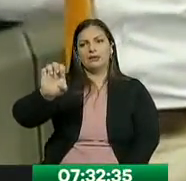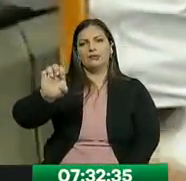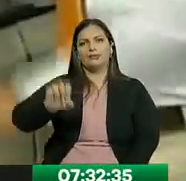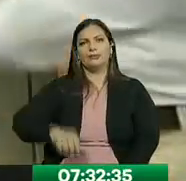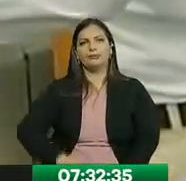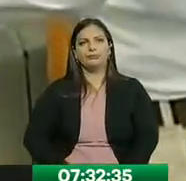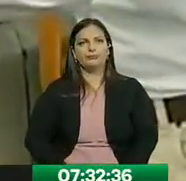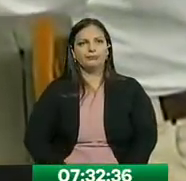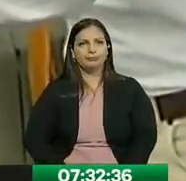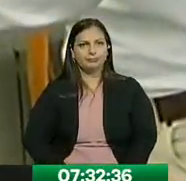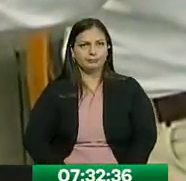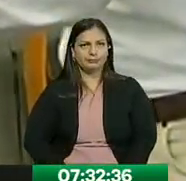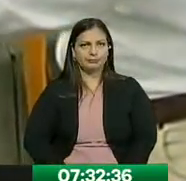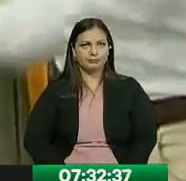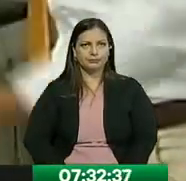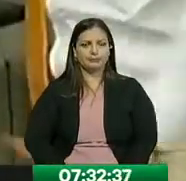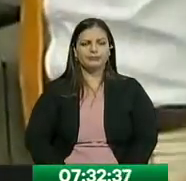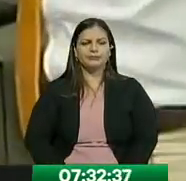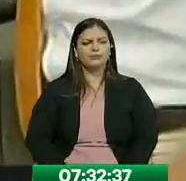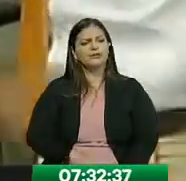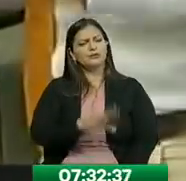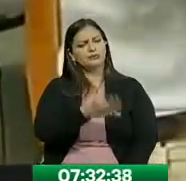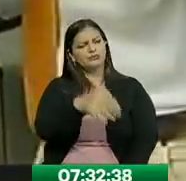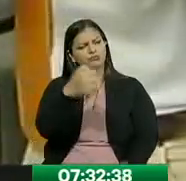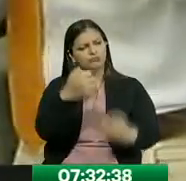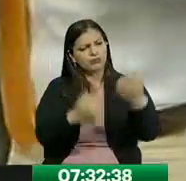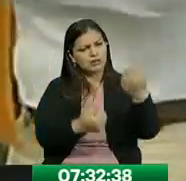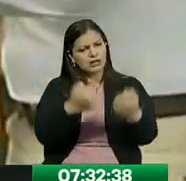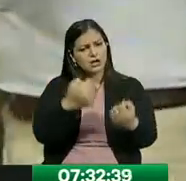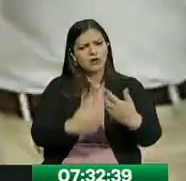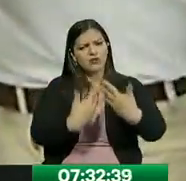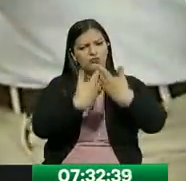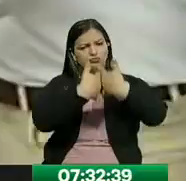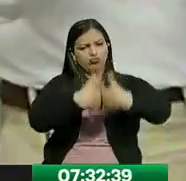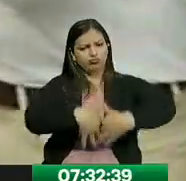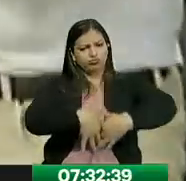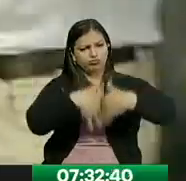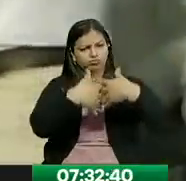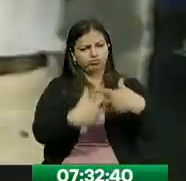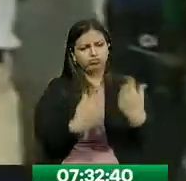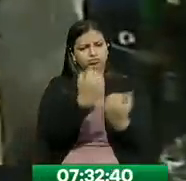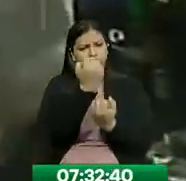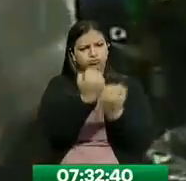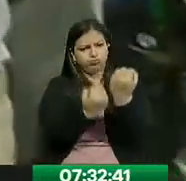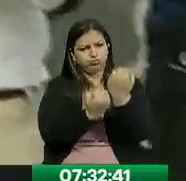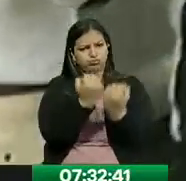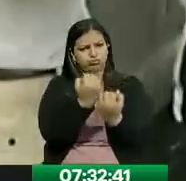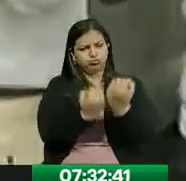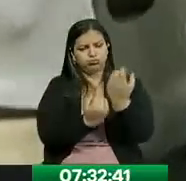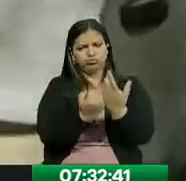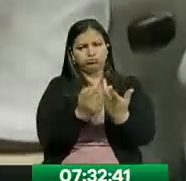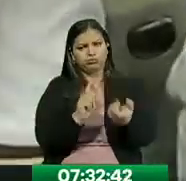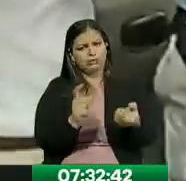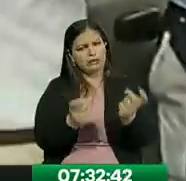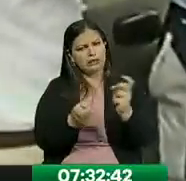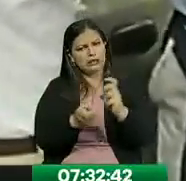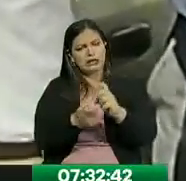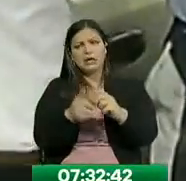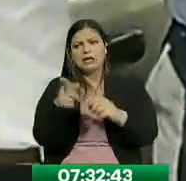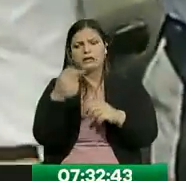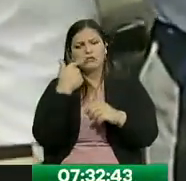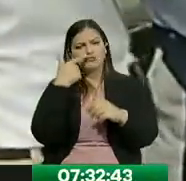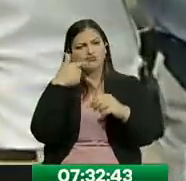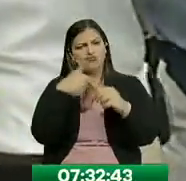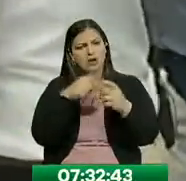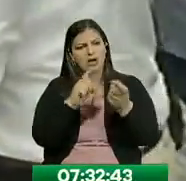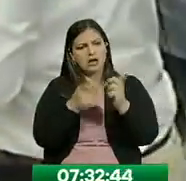Claro, y el tema de la máquina, de las bujías, de repente, si usted usa eco, yo he escuchado, dicen los especialistas, los mecánicos, que no se le